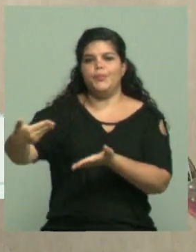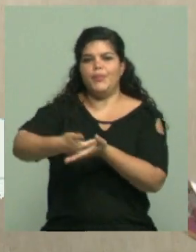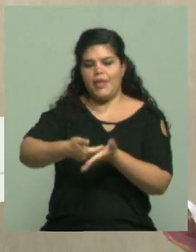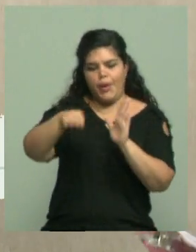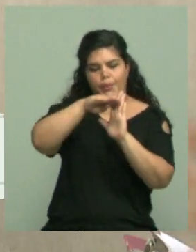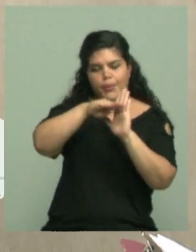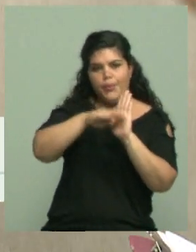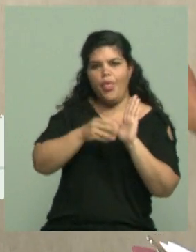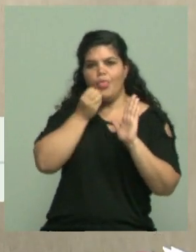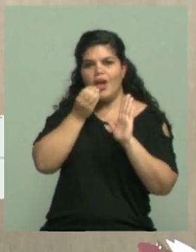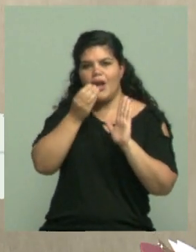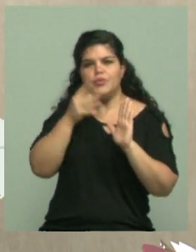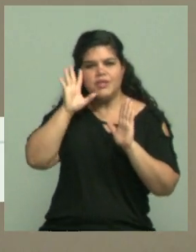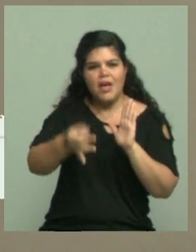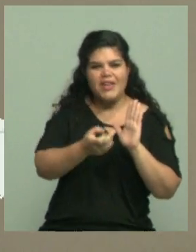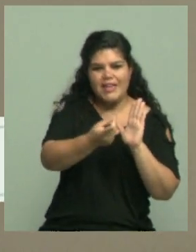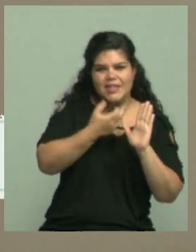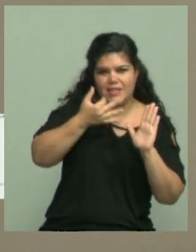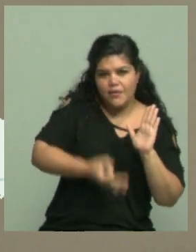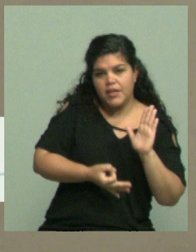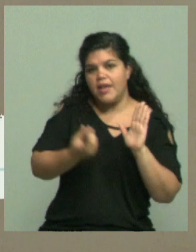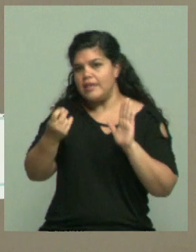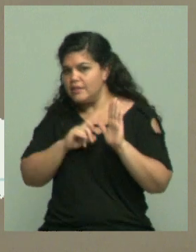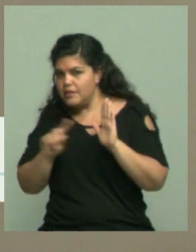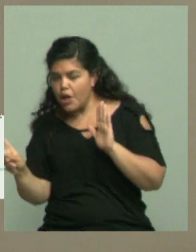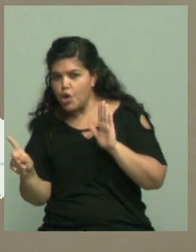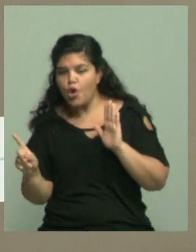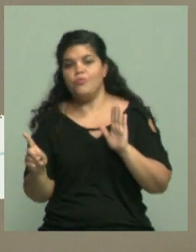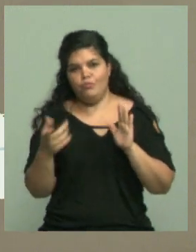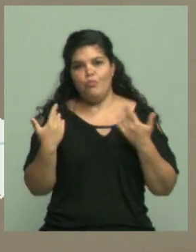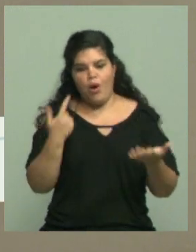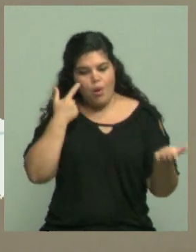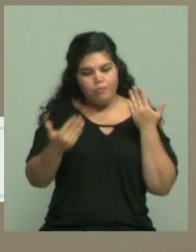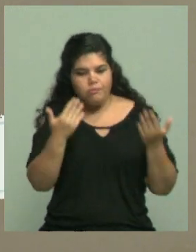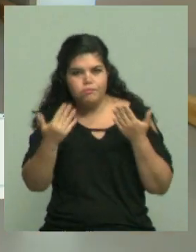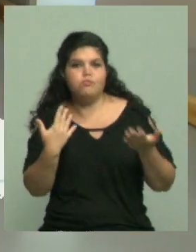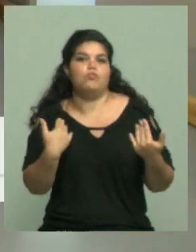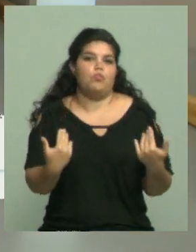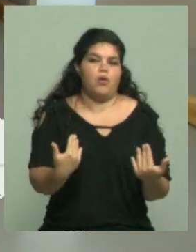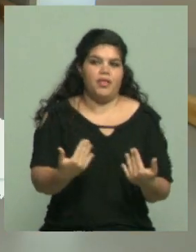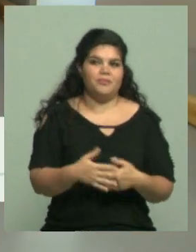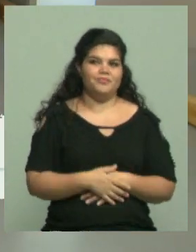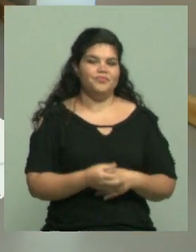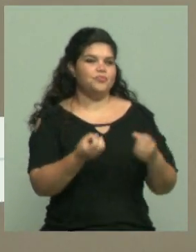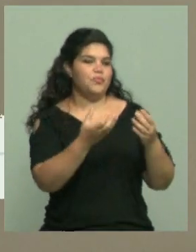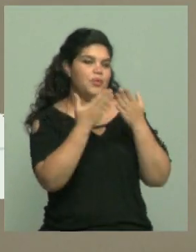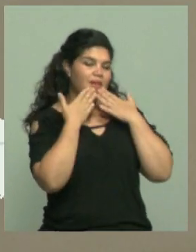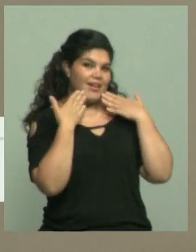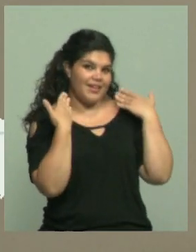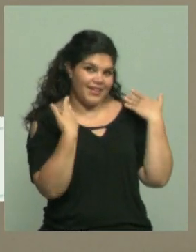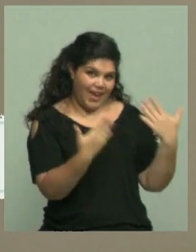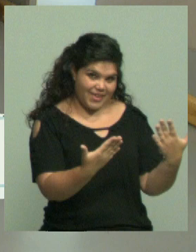protección que brinda el gobierno a través de PAMI. Liliana, te agradecemos. Lo mejor que nos puede pasar es que se